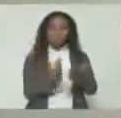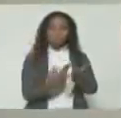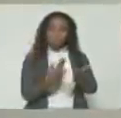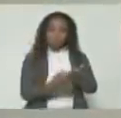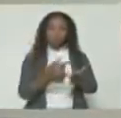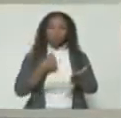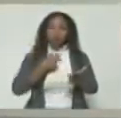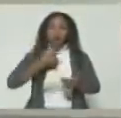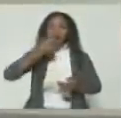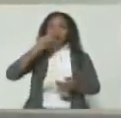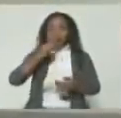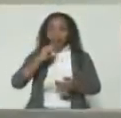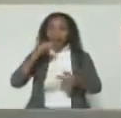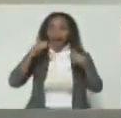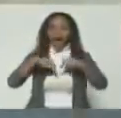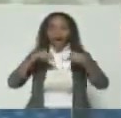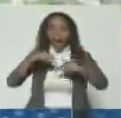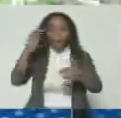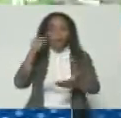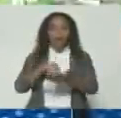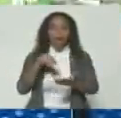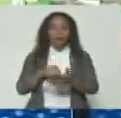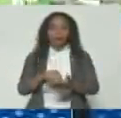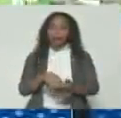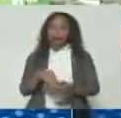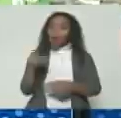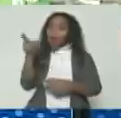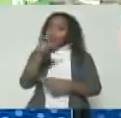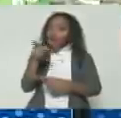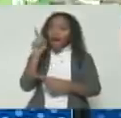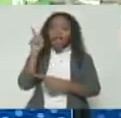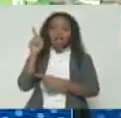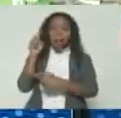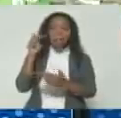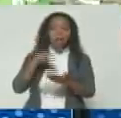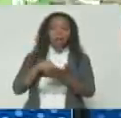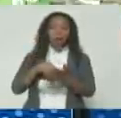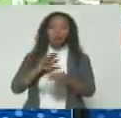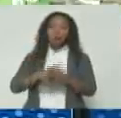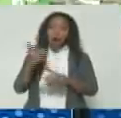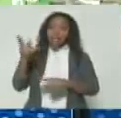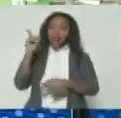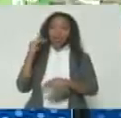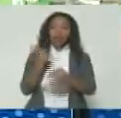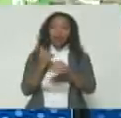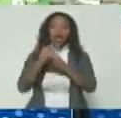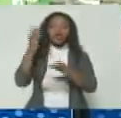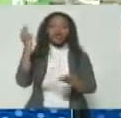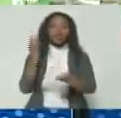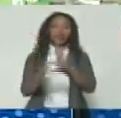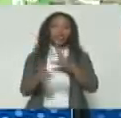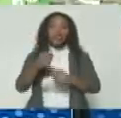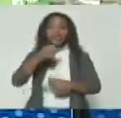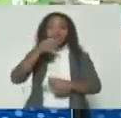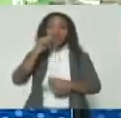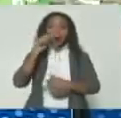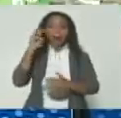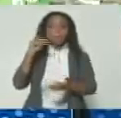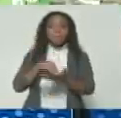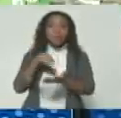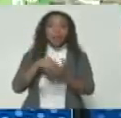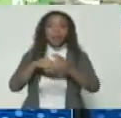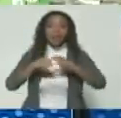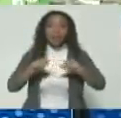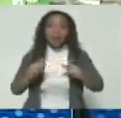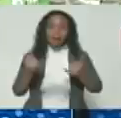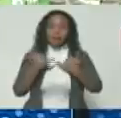café mirandino. Mandamos a buscar café de Miranda, porque da suerte, dicen, tomar café de la tierra